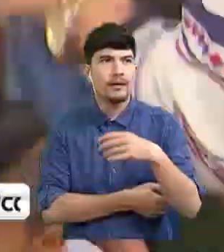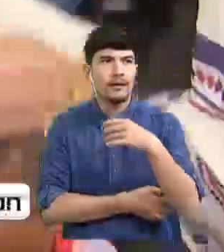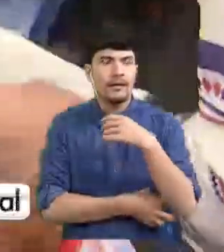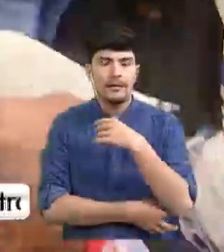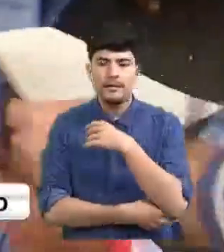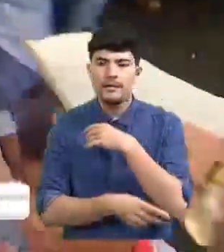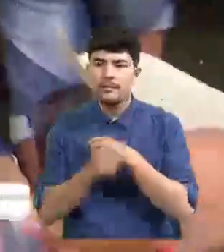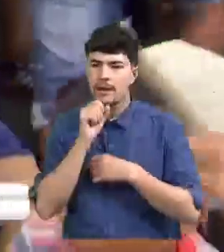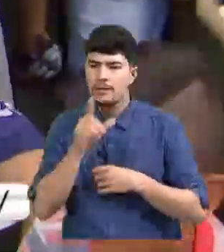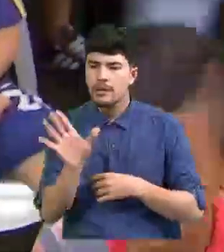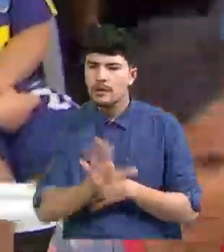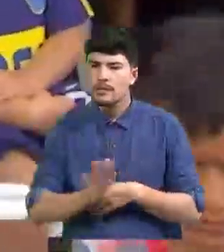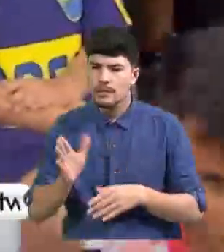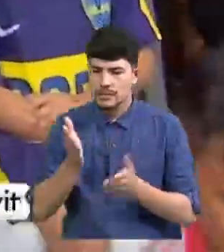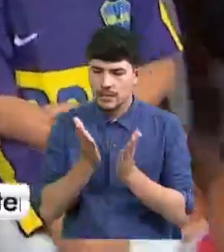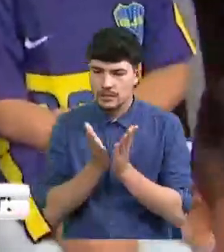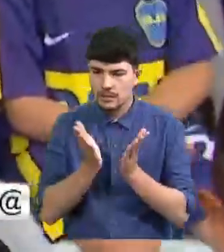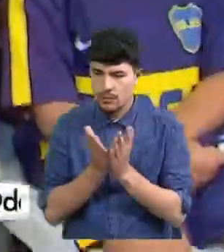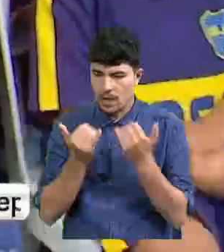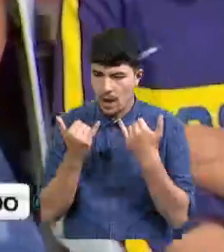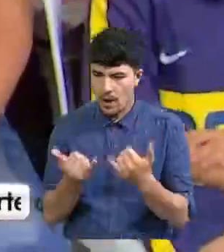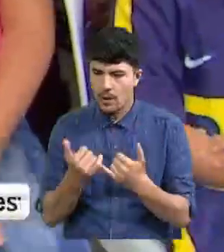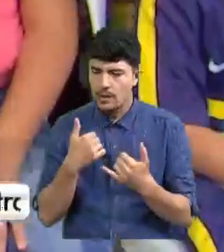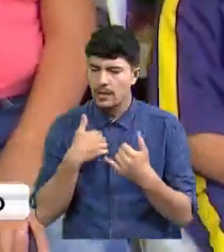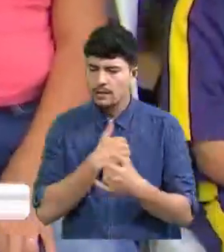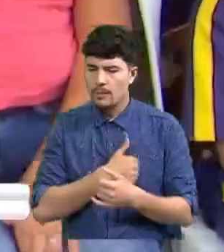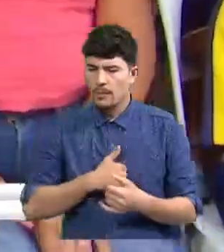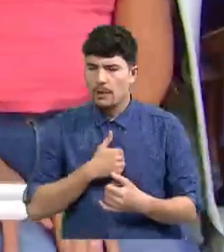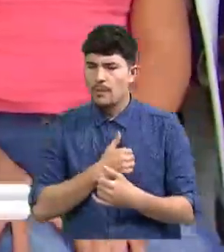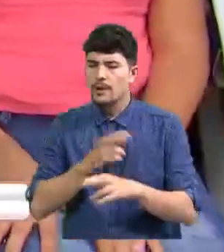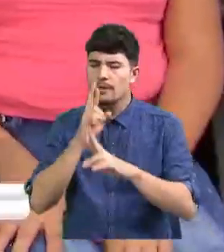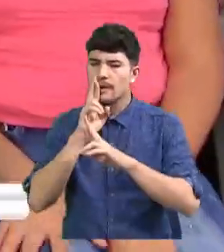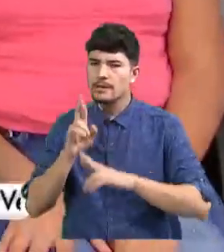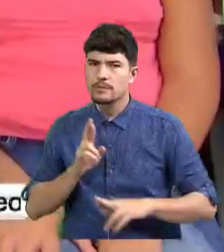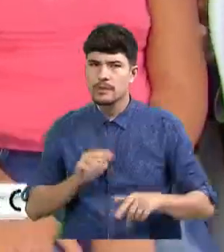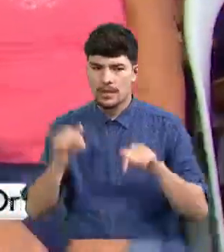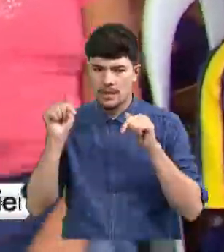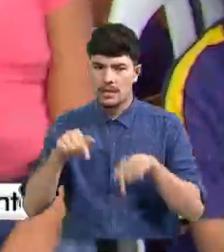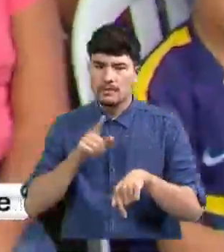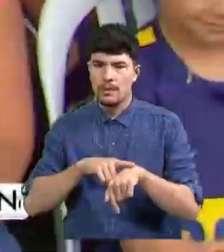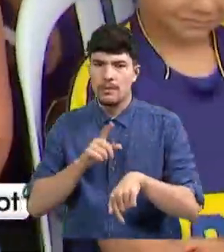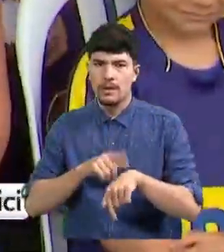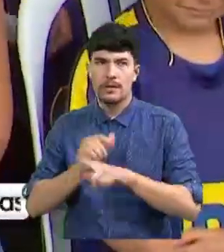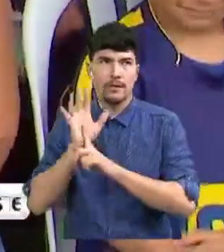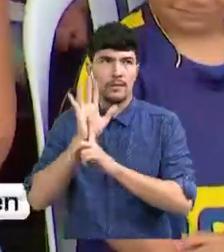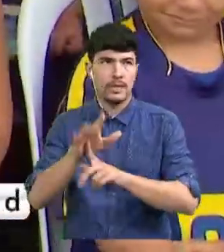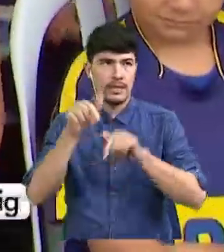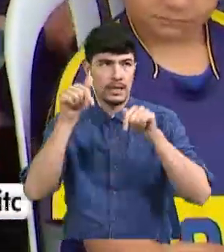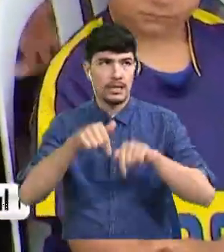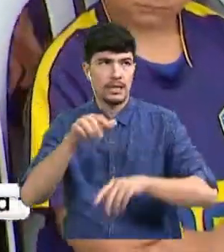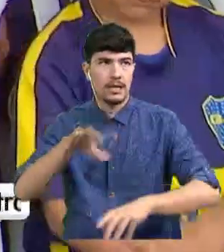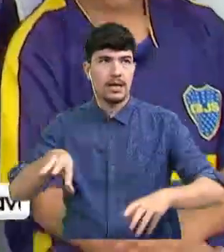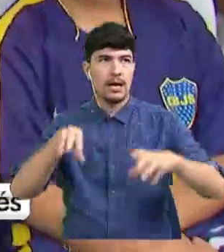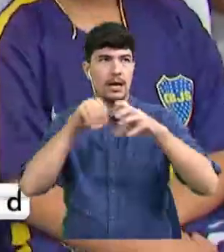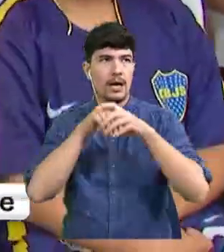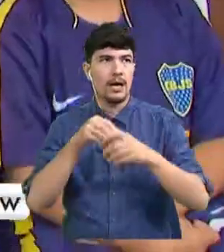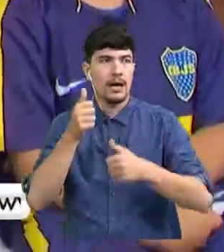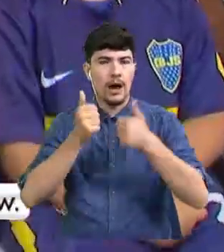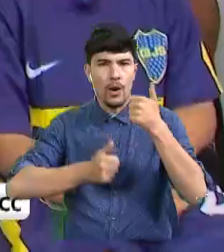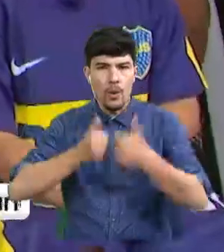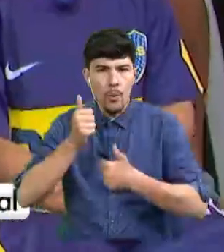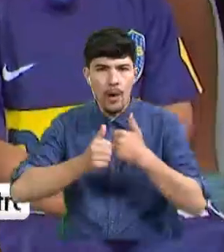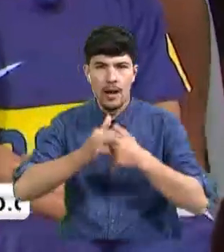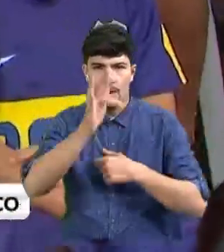preguntas que ustedes estudiaron el día de hoy, quiero que por favor me la respondan en este momento en vivo y en directo para el Canal TRO, y es, ¿cuál es